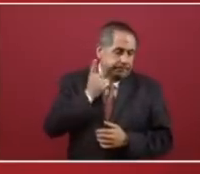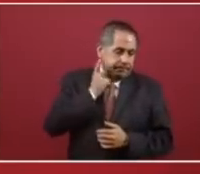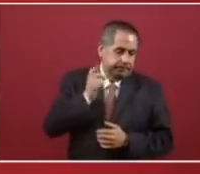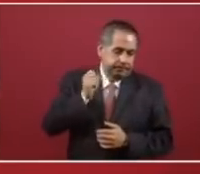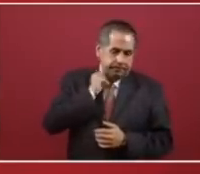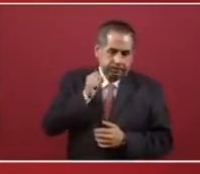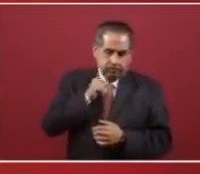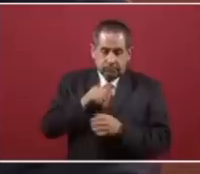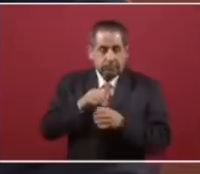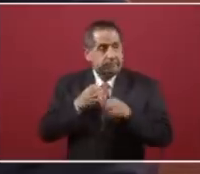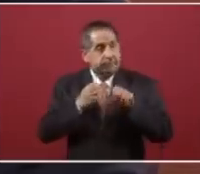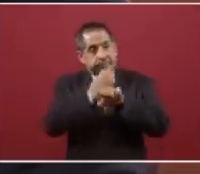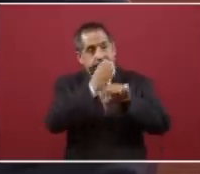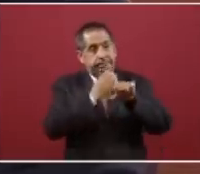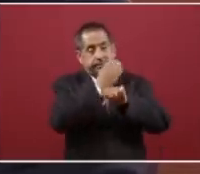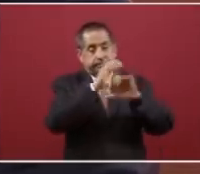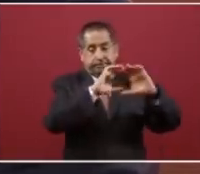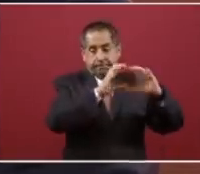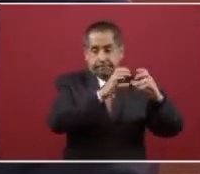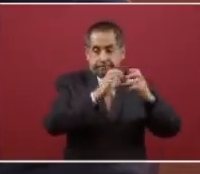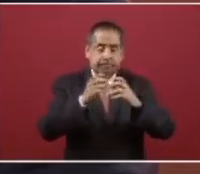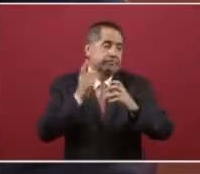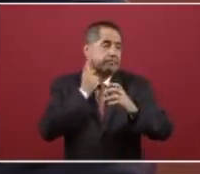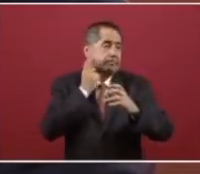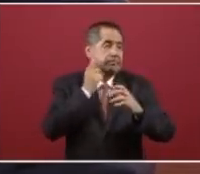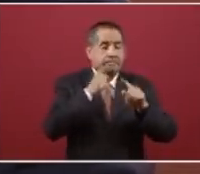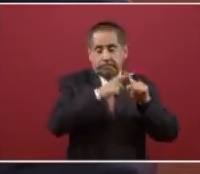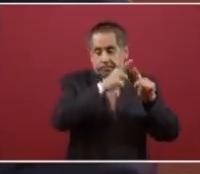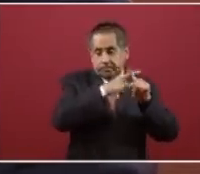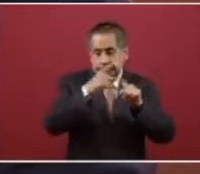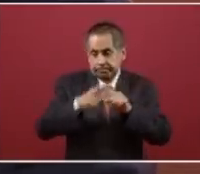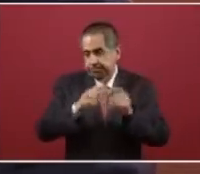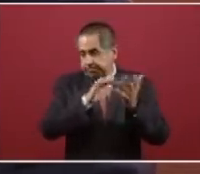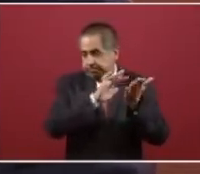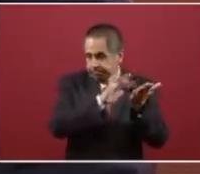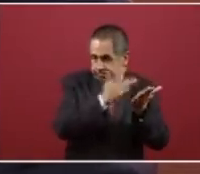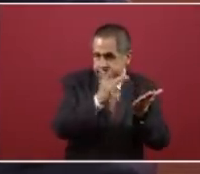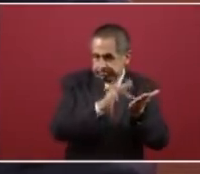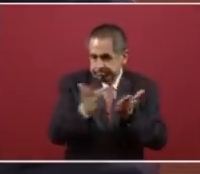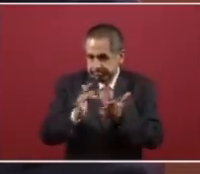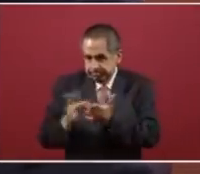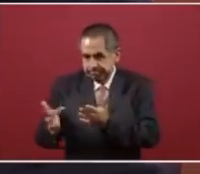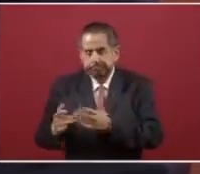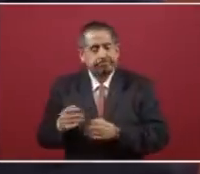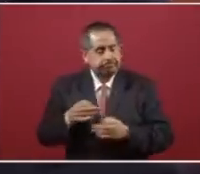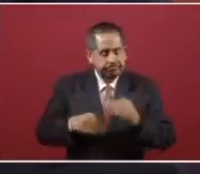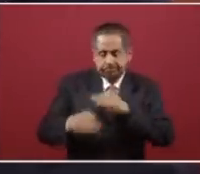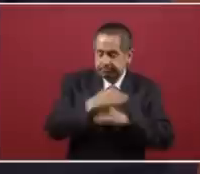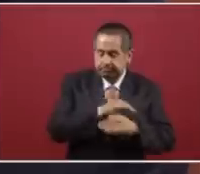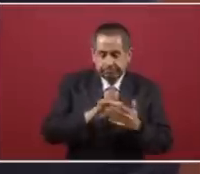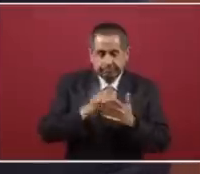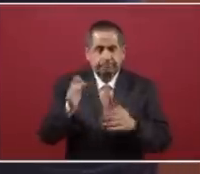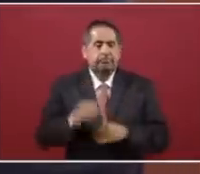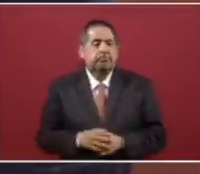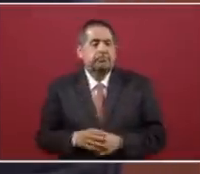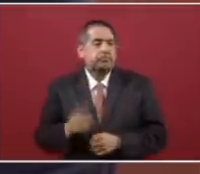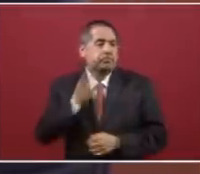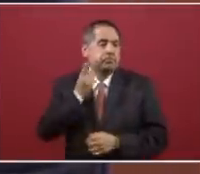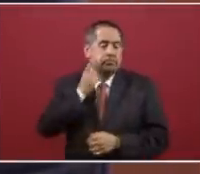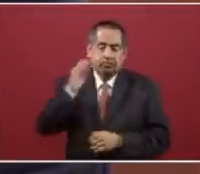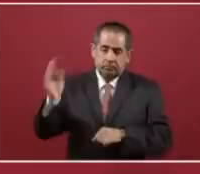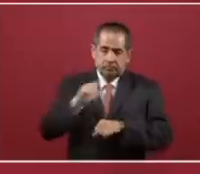locales de los congresos de los estados agradecerle a los diputados federales